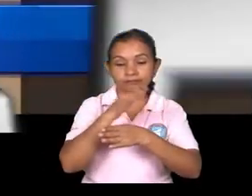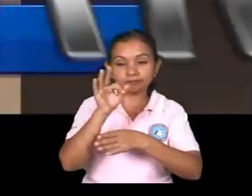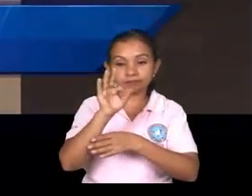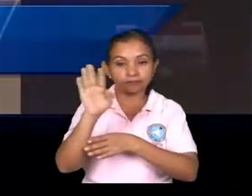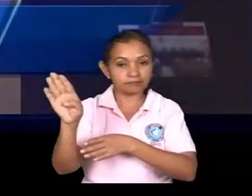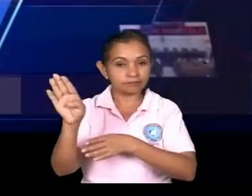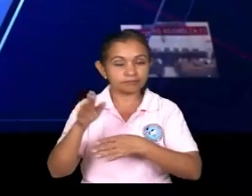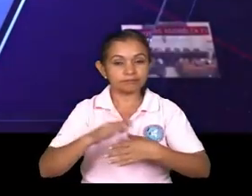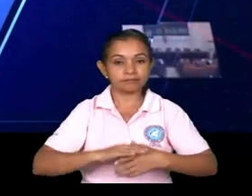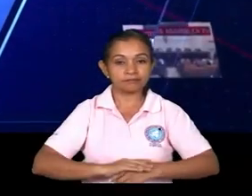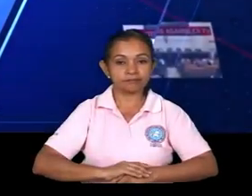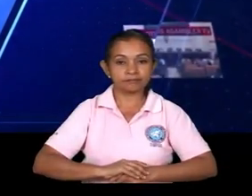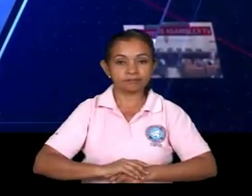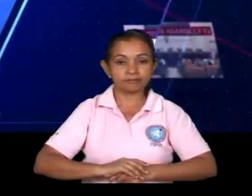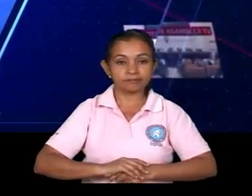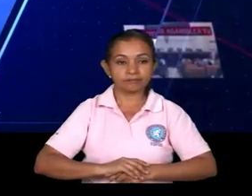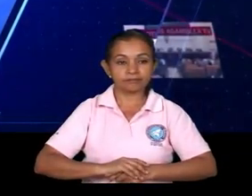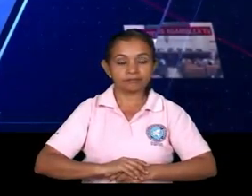sociales.